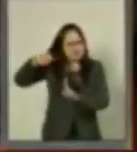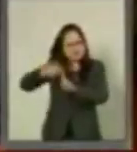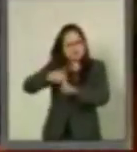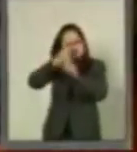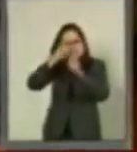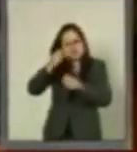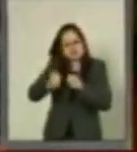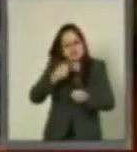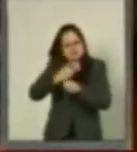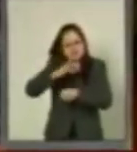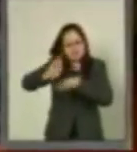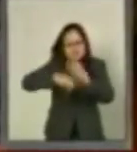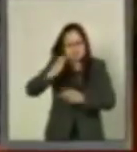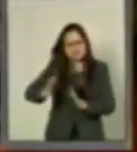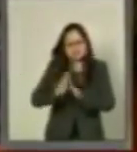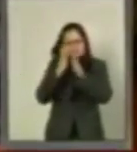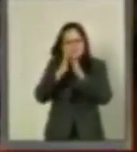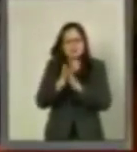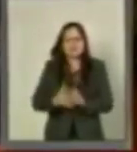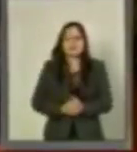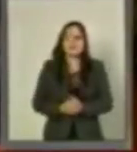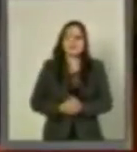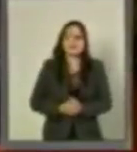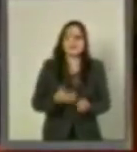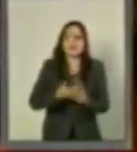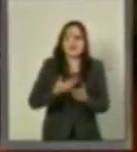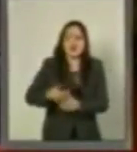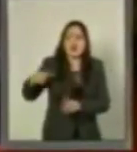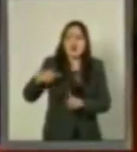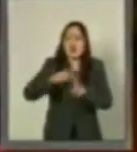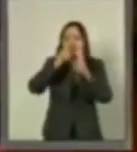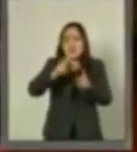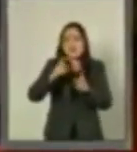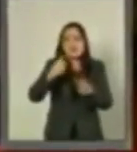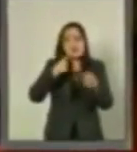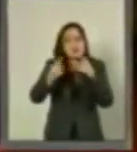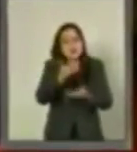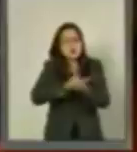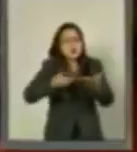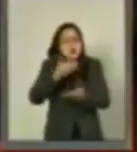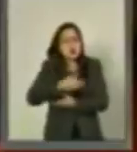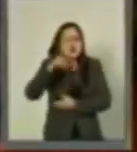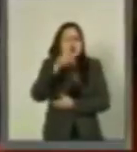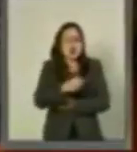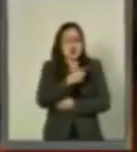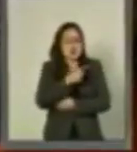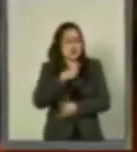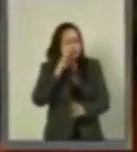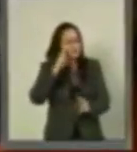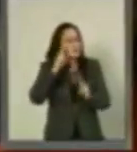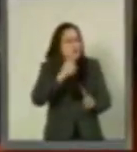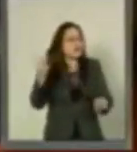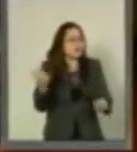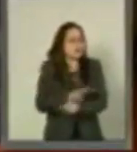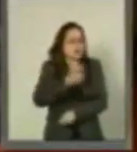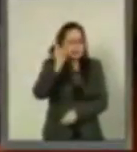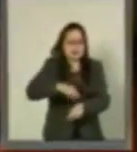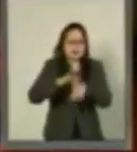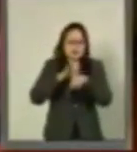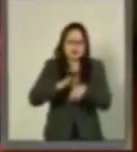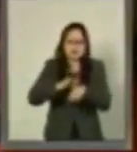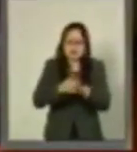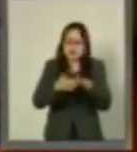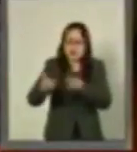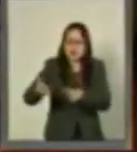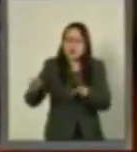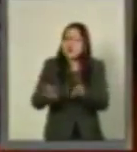Por eso, es que más que entrar en una discusión, creo que lo que hay que hacer es ver cifras, ver realidades, ver hasta cuándo